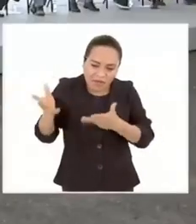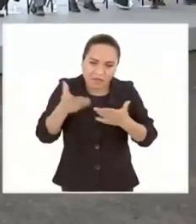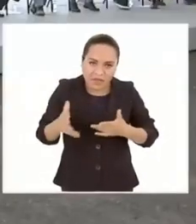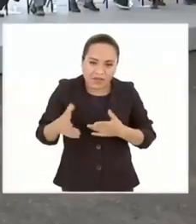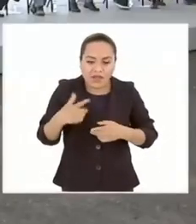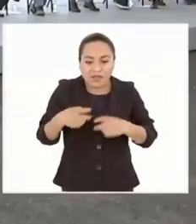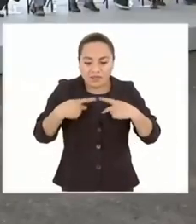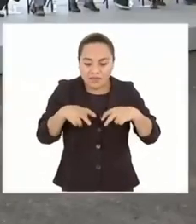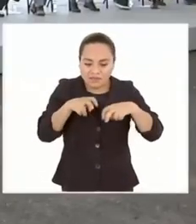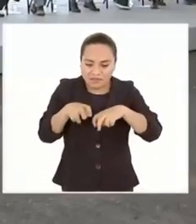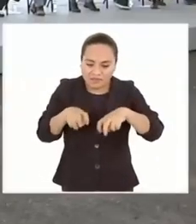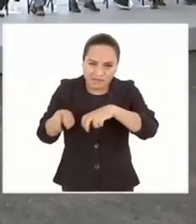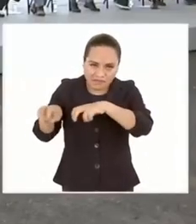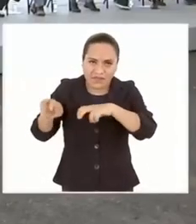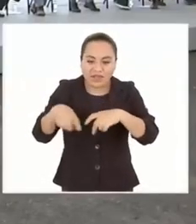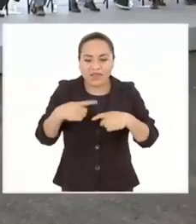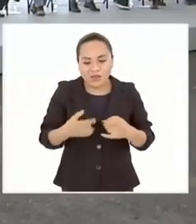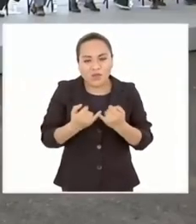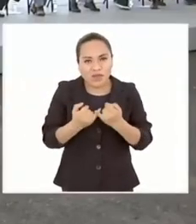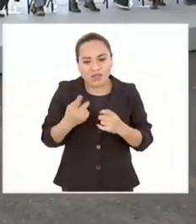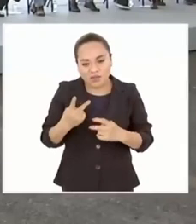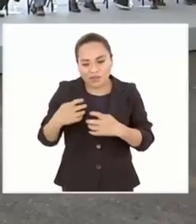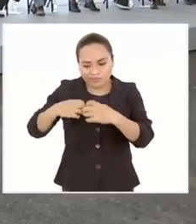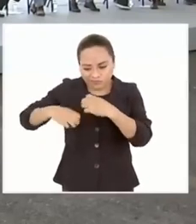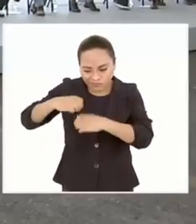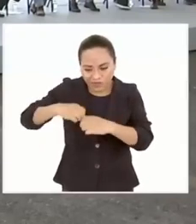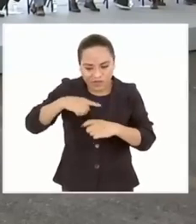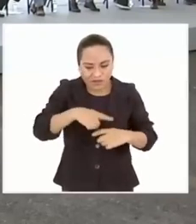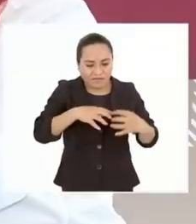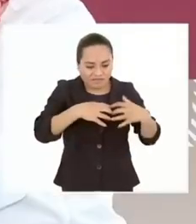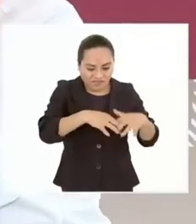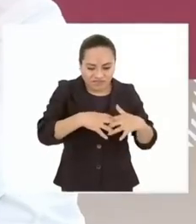la de licuefacción y la coquizadora.